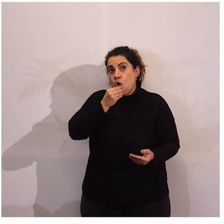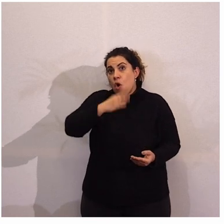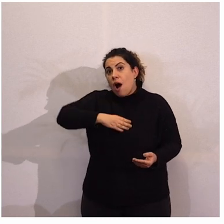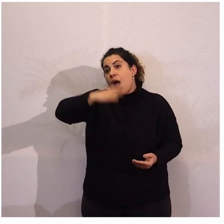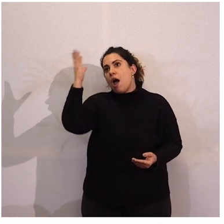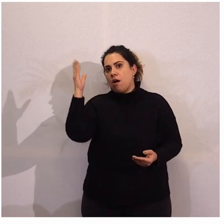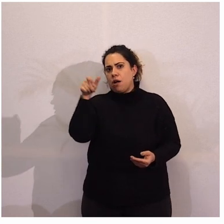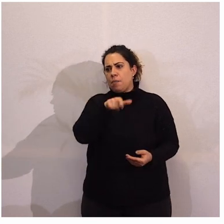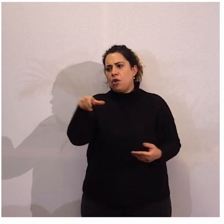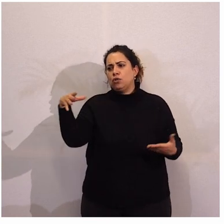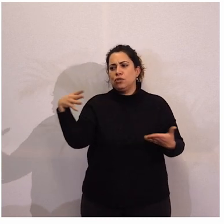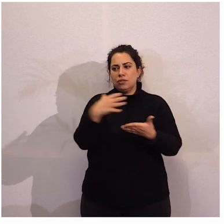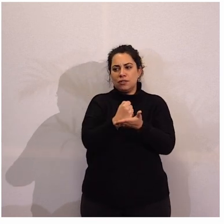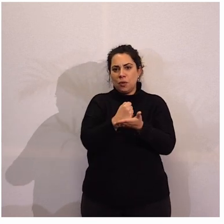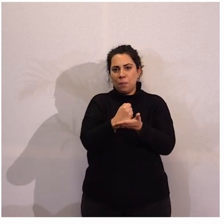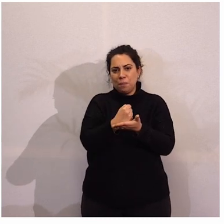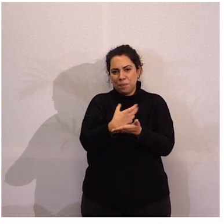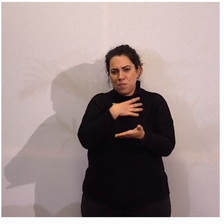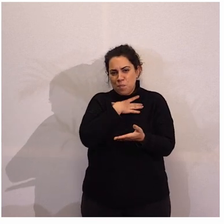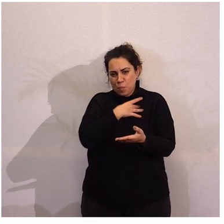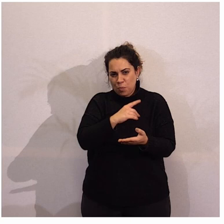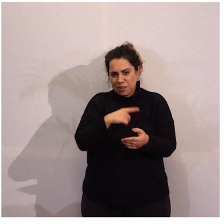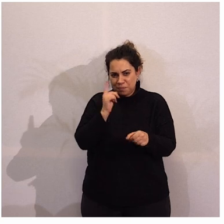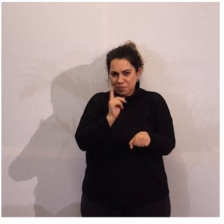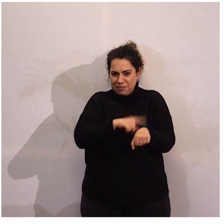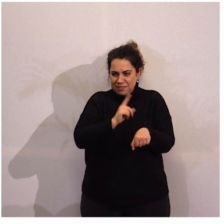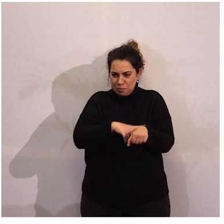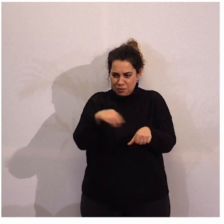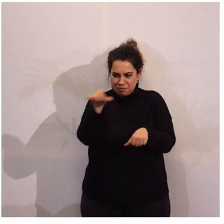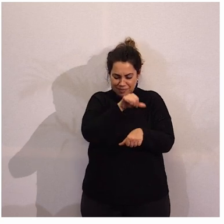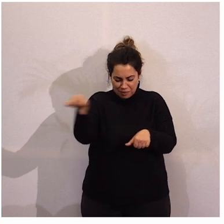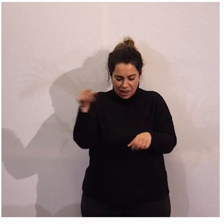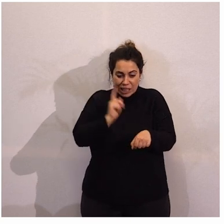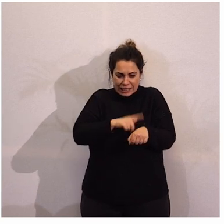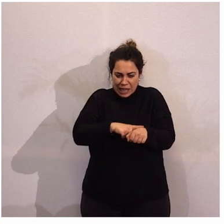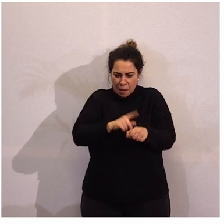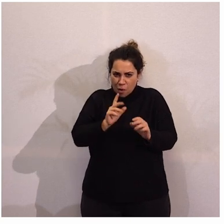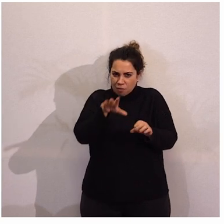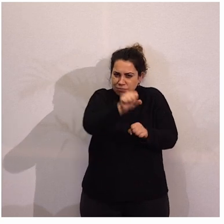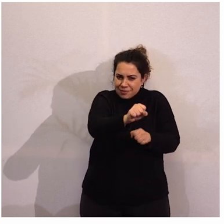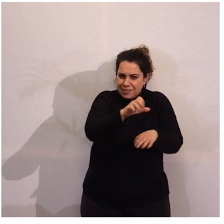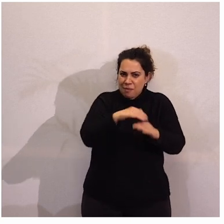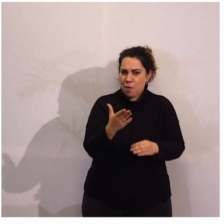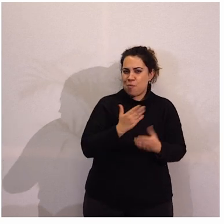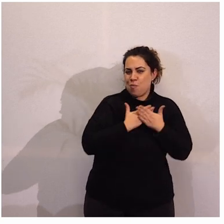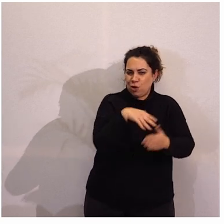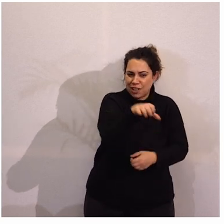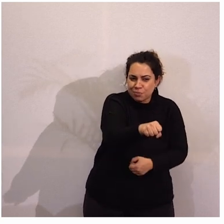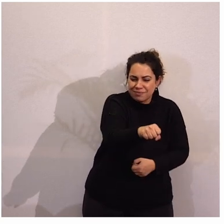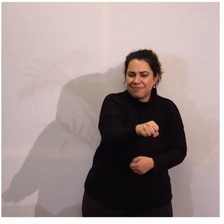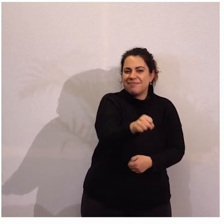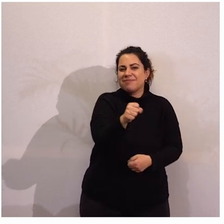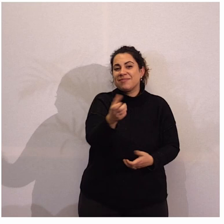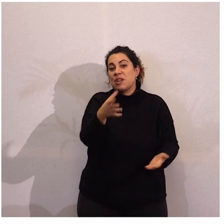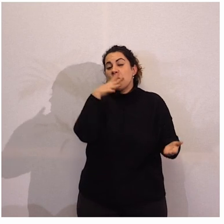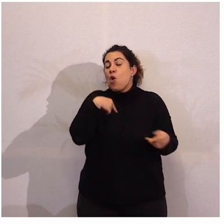todas las personas pudiéramos tener en nuestro ratito a la semana de voluntariado, de hacer voluntariado, porque hay